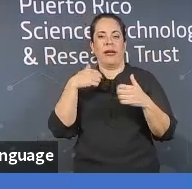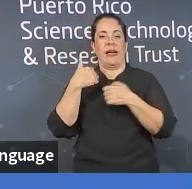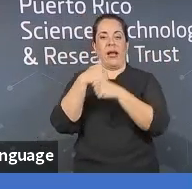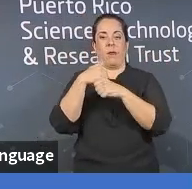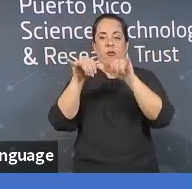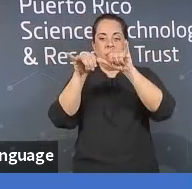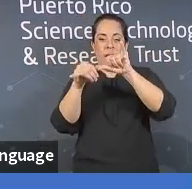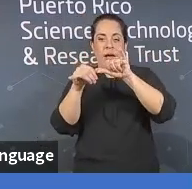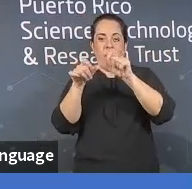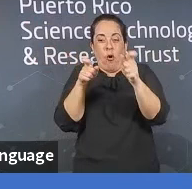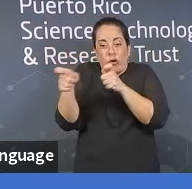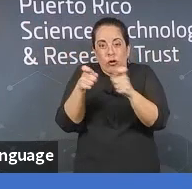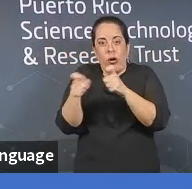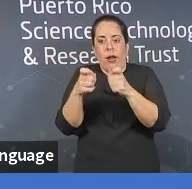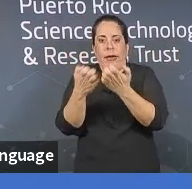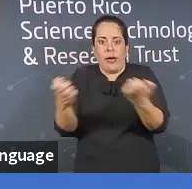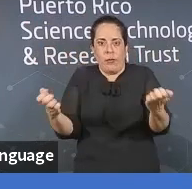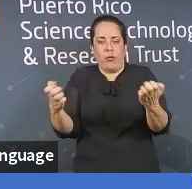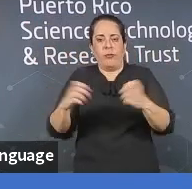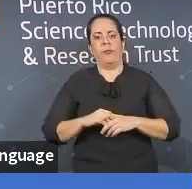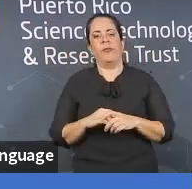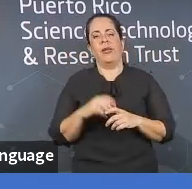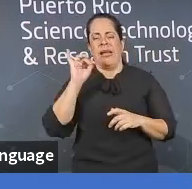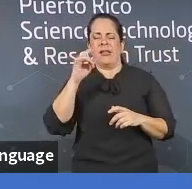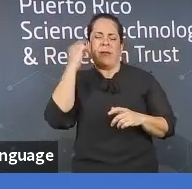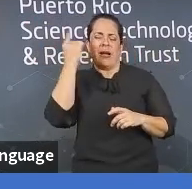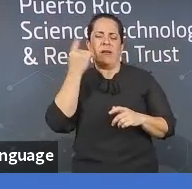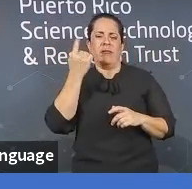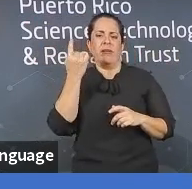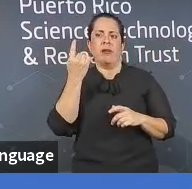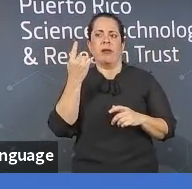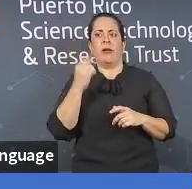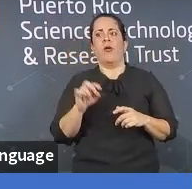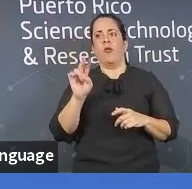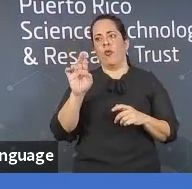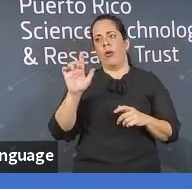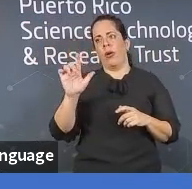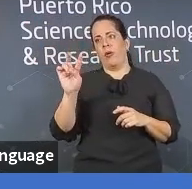una caracterización de equipo. Entonces, solo para recapitular, pues ULB, estamos